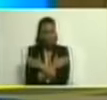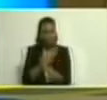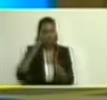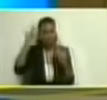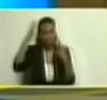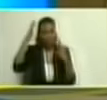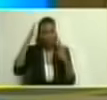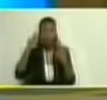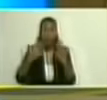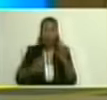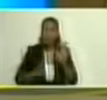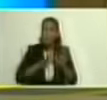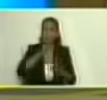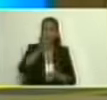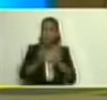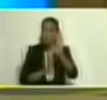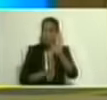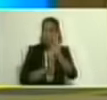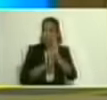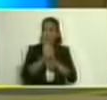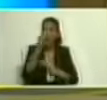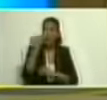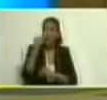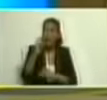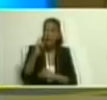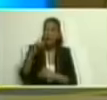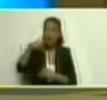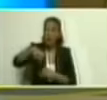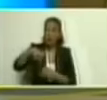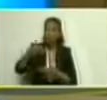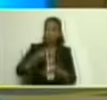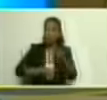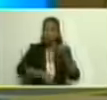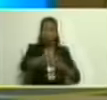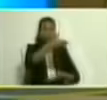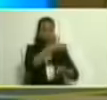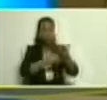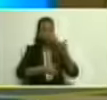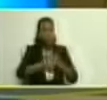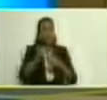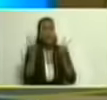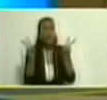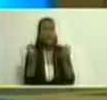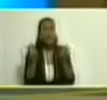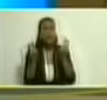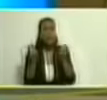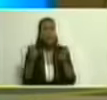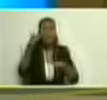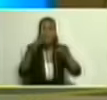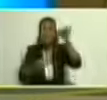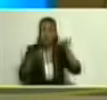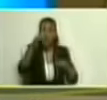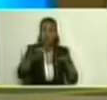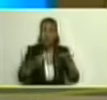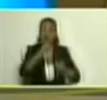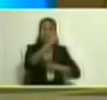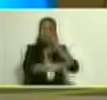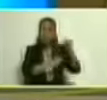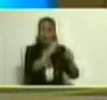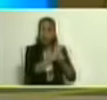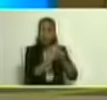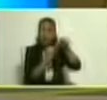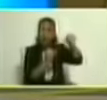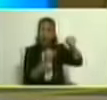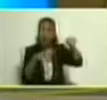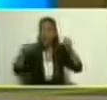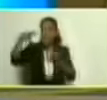los avances que ha habido en la cooperación entre la Fiscalía de la Corte Penal Internacional y